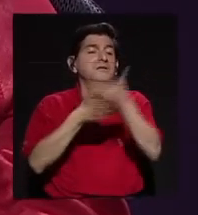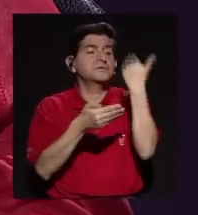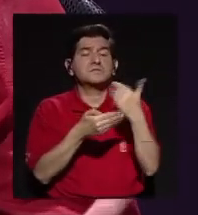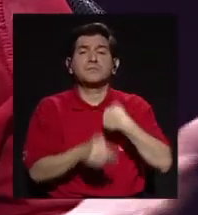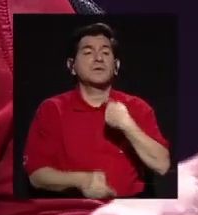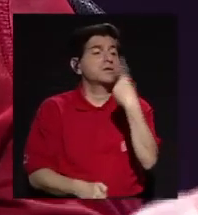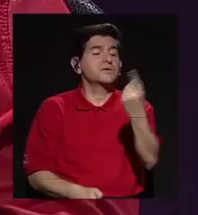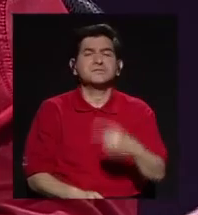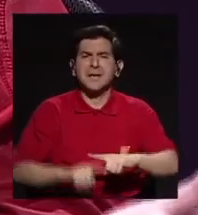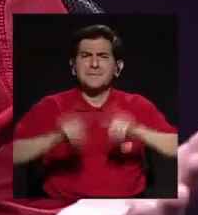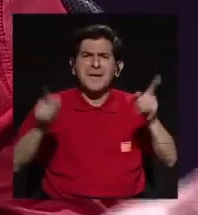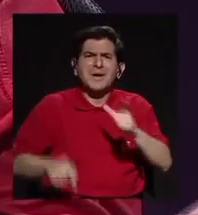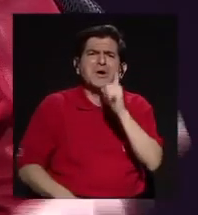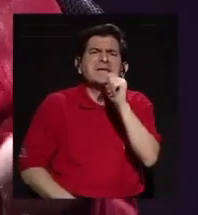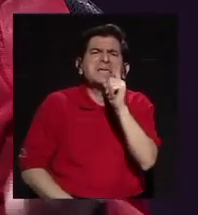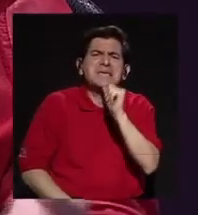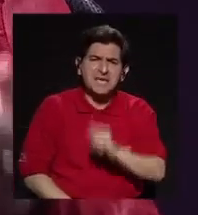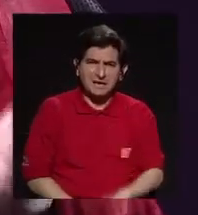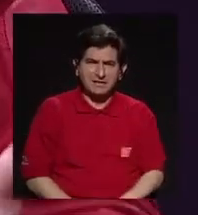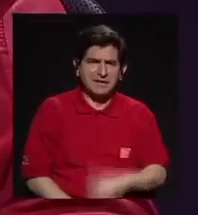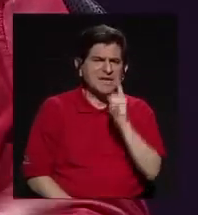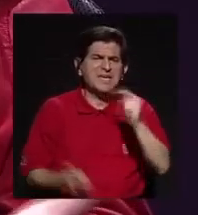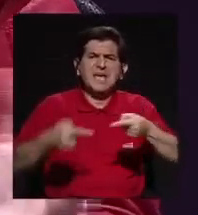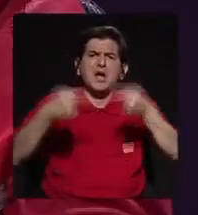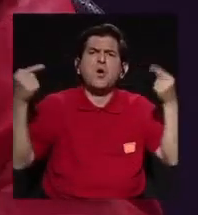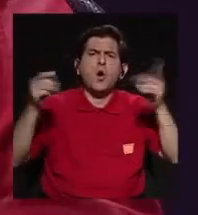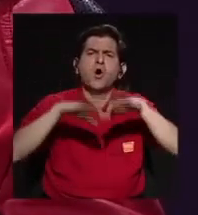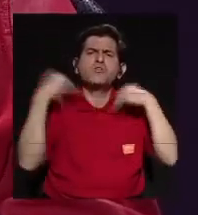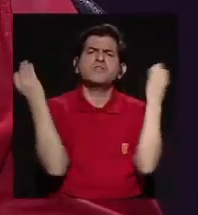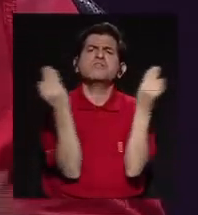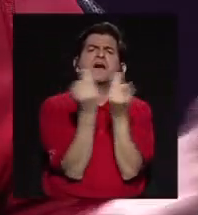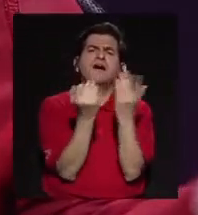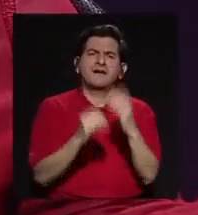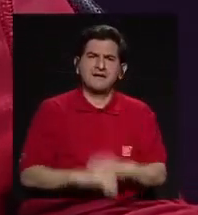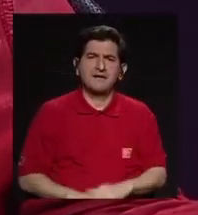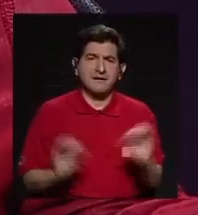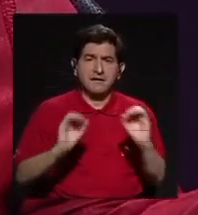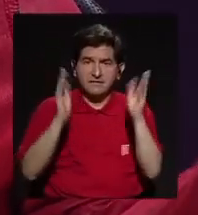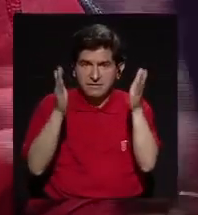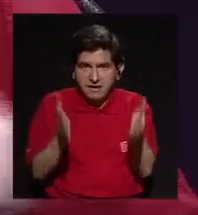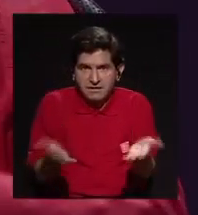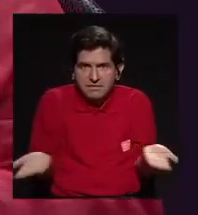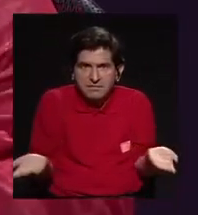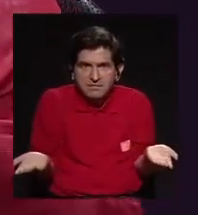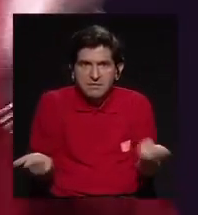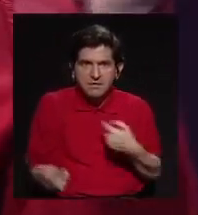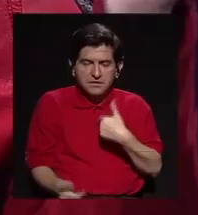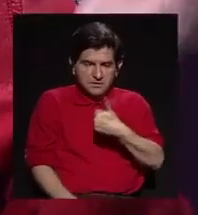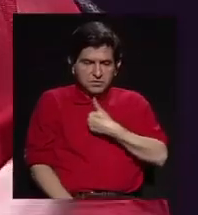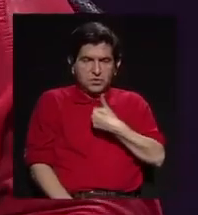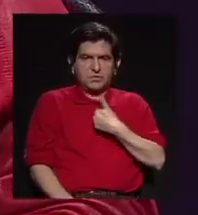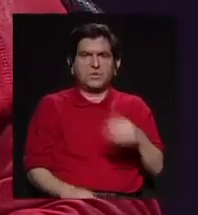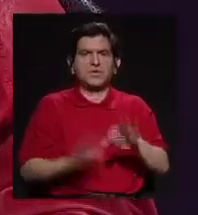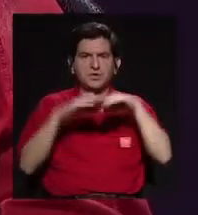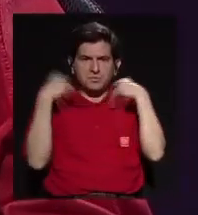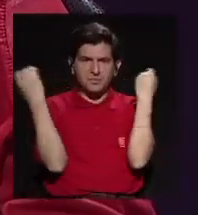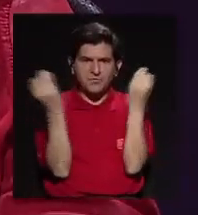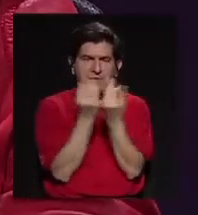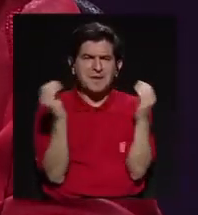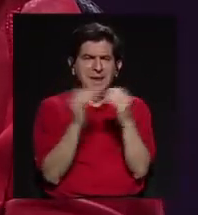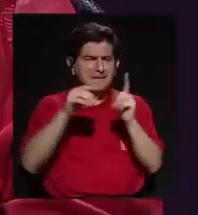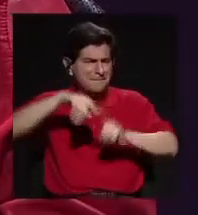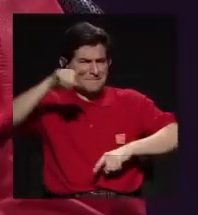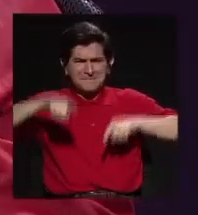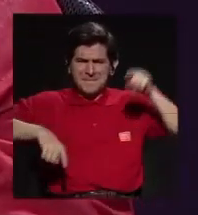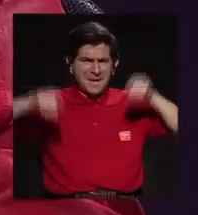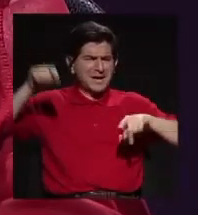yo decía, pero ¿quién estaría en contra de la familia? O sea, nadie. Aún yo que vivo una familia de las más diversas